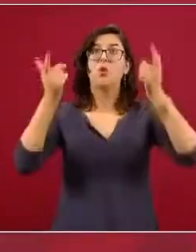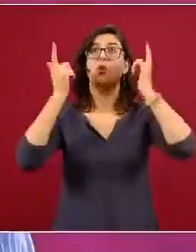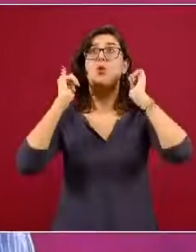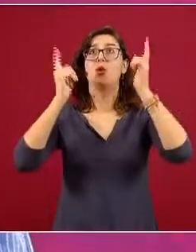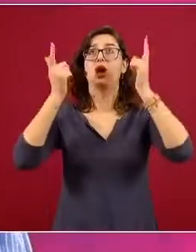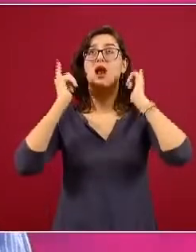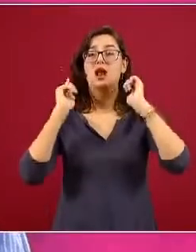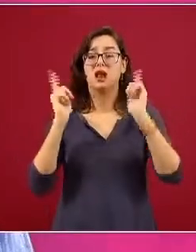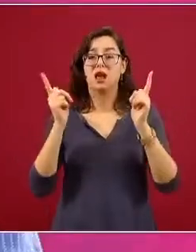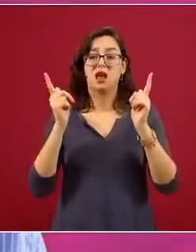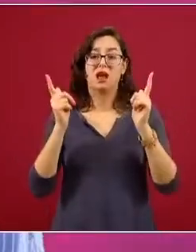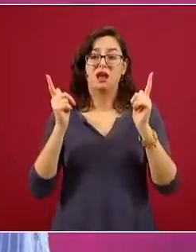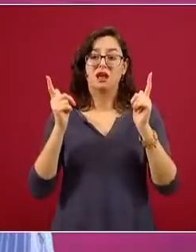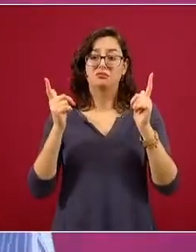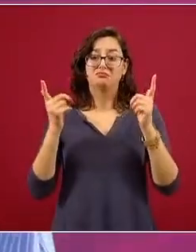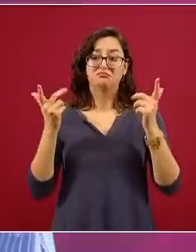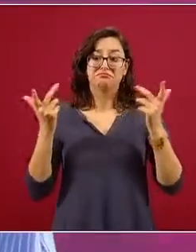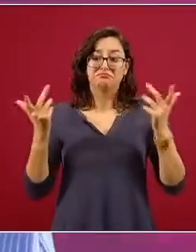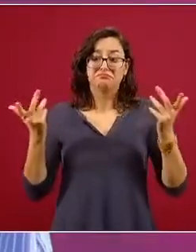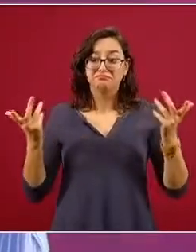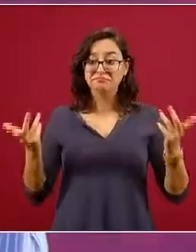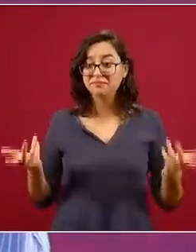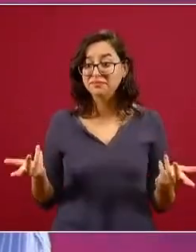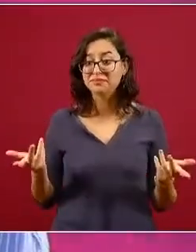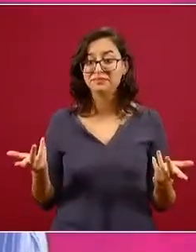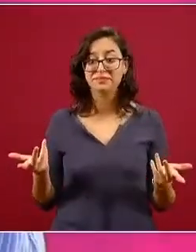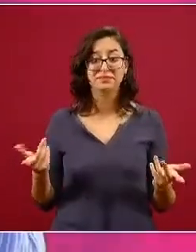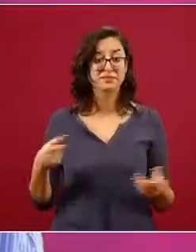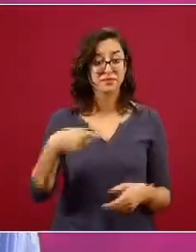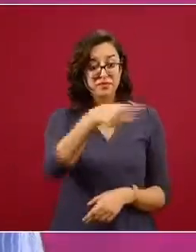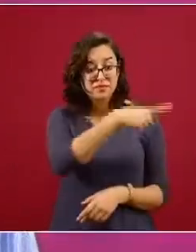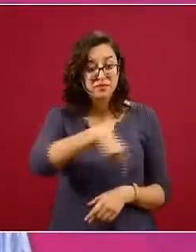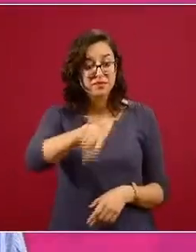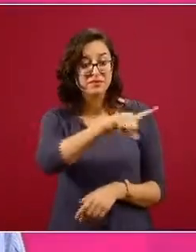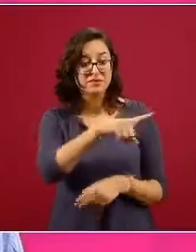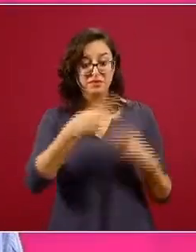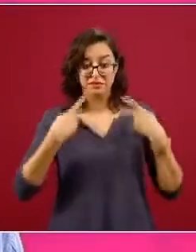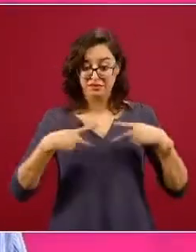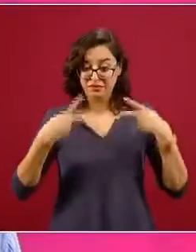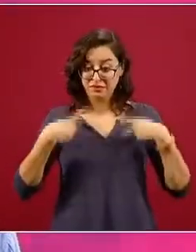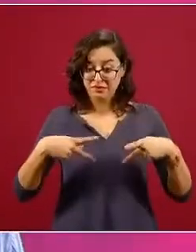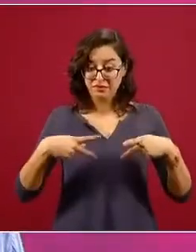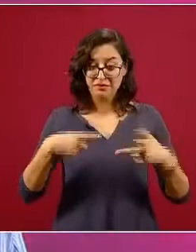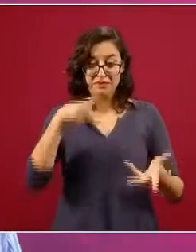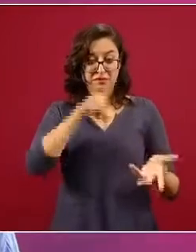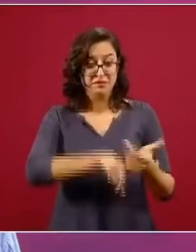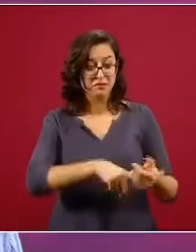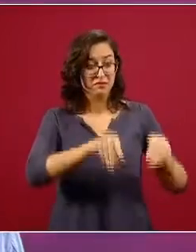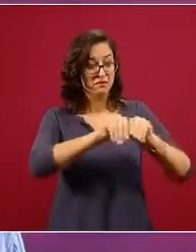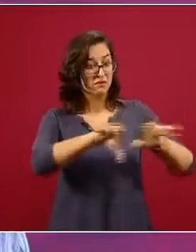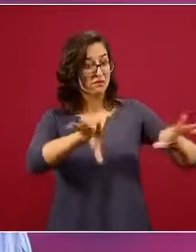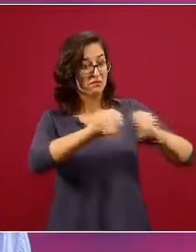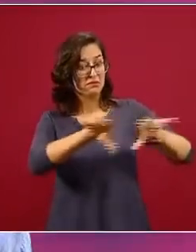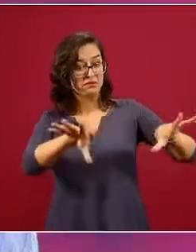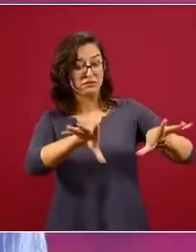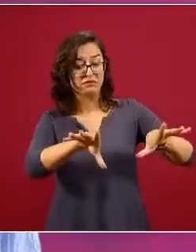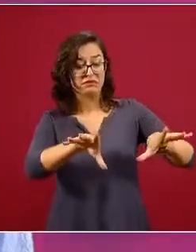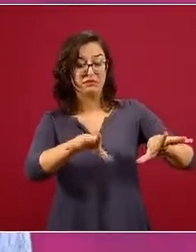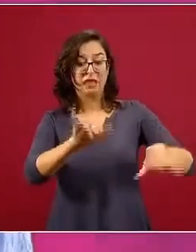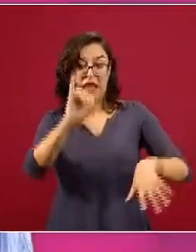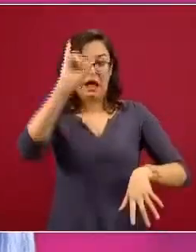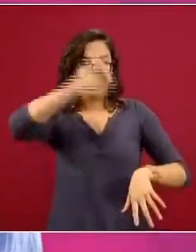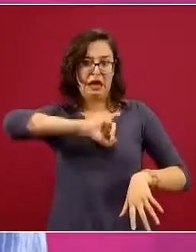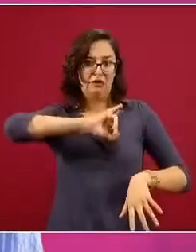que la gente que tiene decisiones en los medios, sobre los medios, y sabemos que